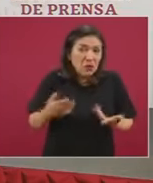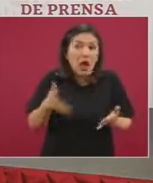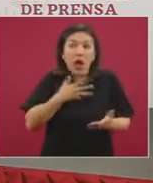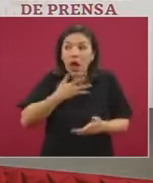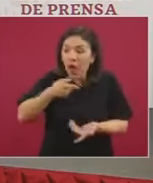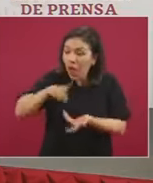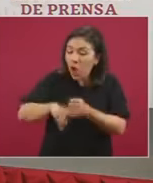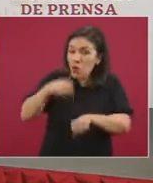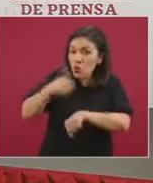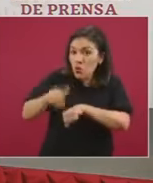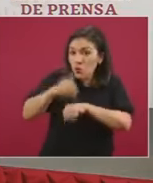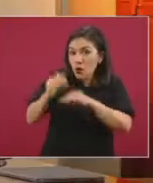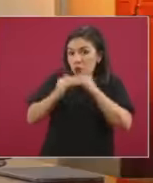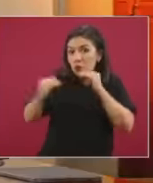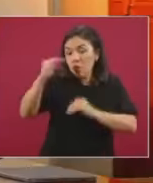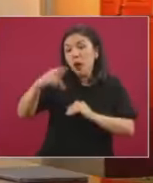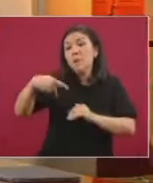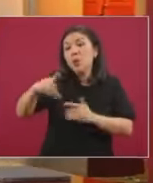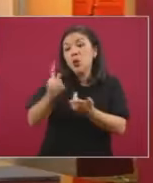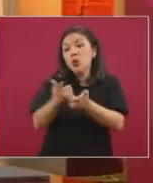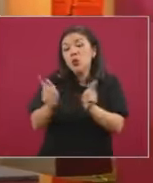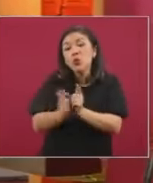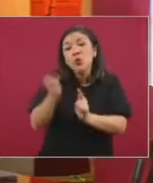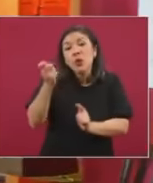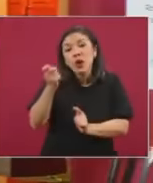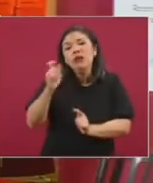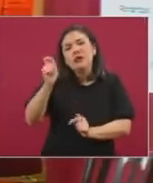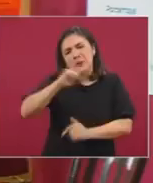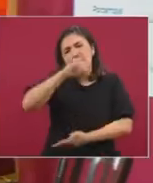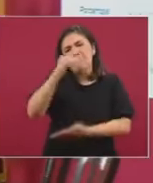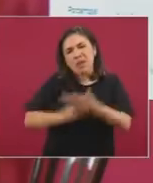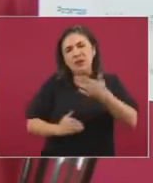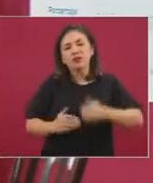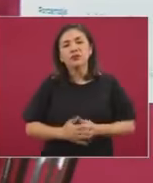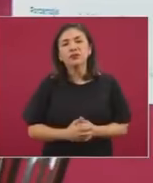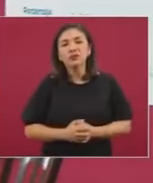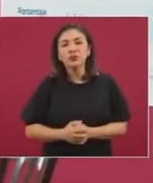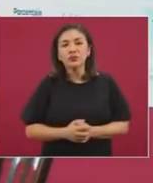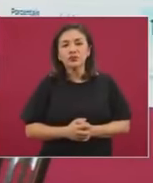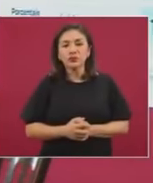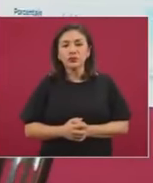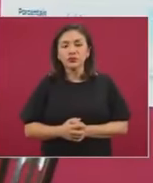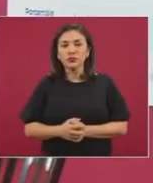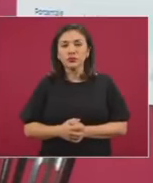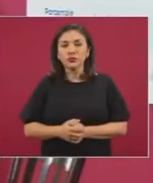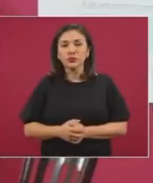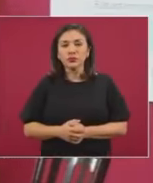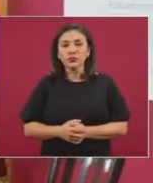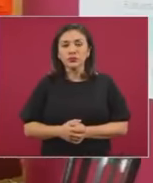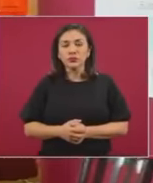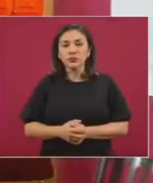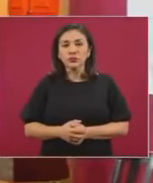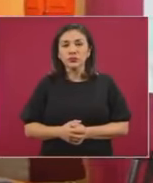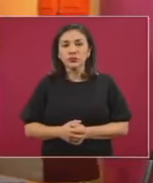mayor, el porcentaje de exceso en este grupo de edad es menor. La siguiente, por favor.